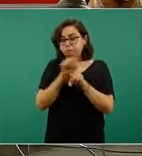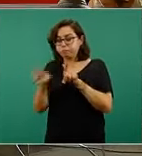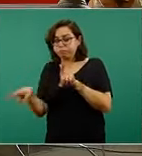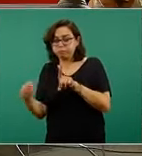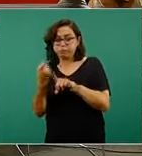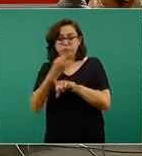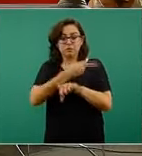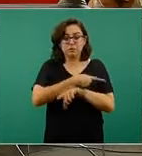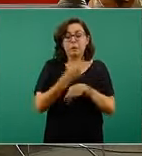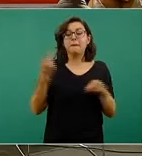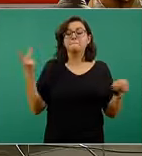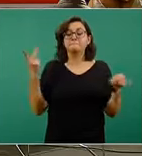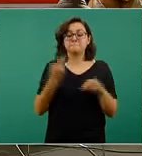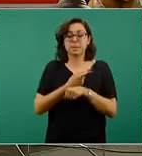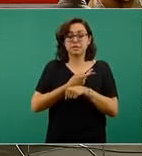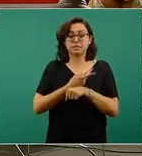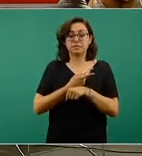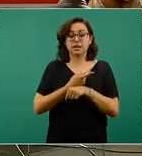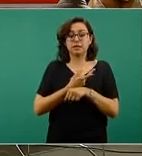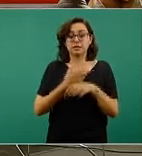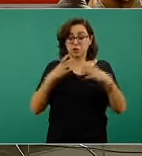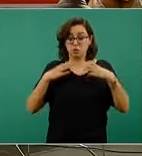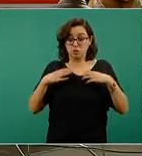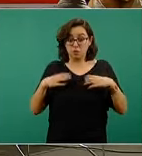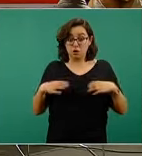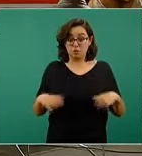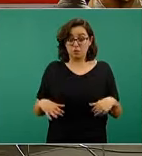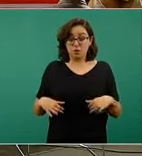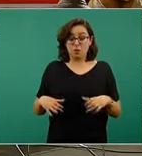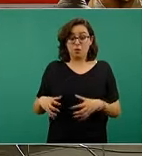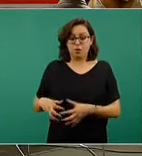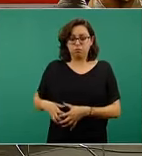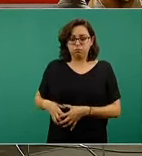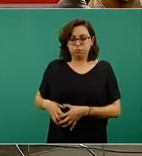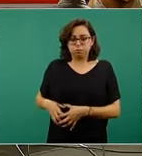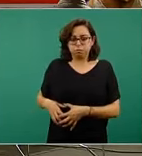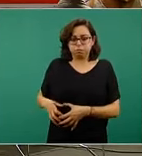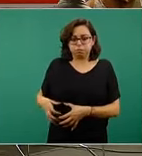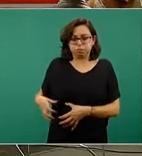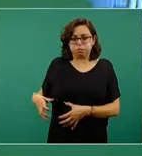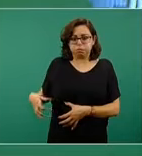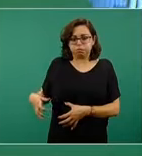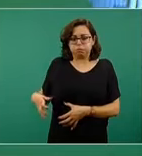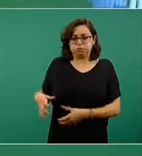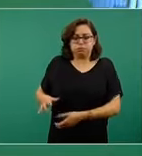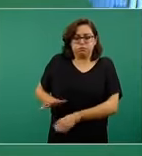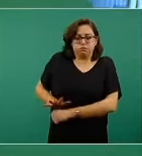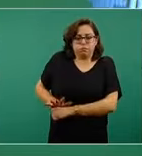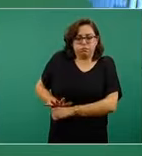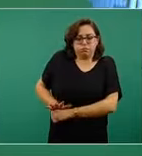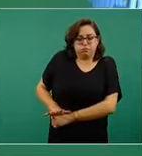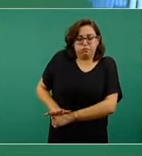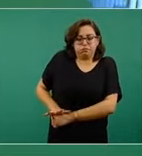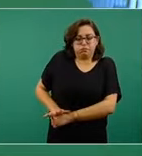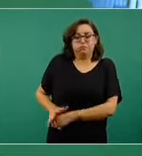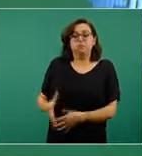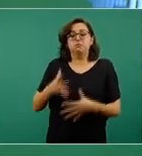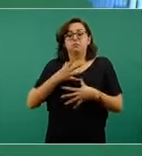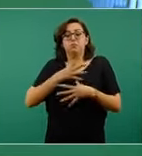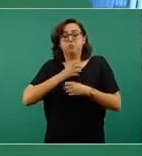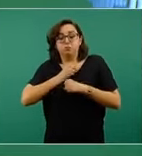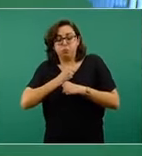las zonas del cuerpo en donde pueden retener ese líquido y comprimir órganos vitales.